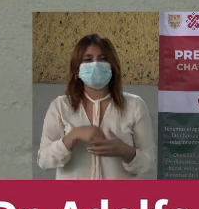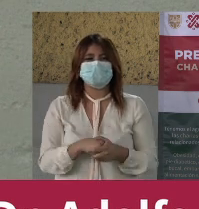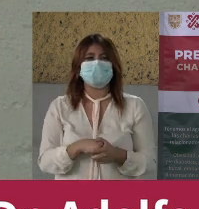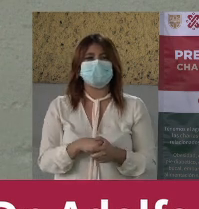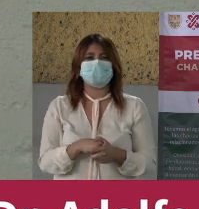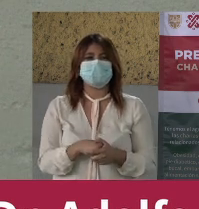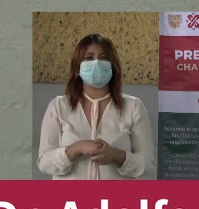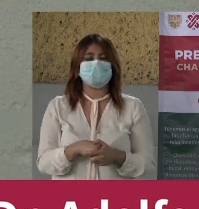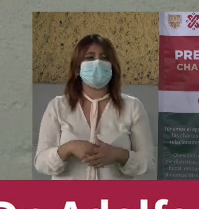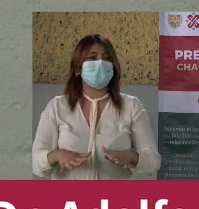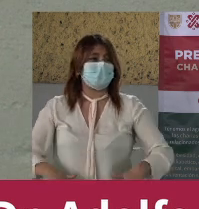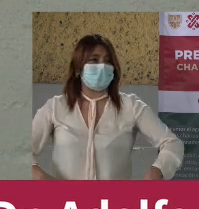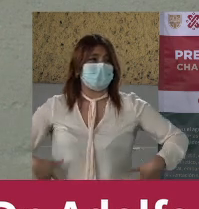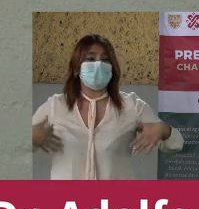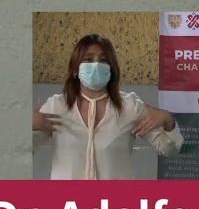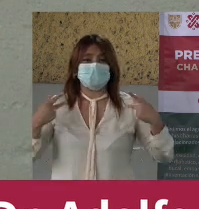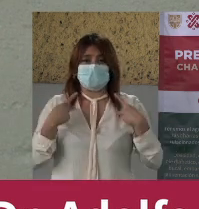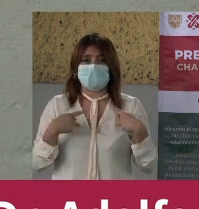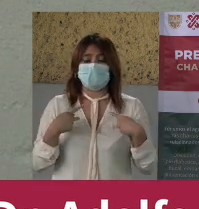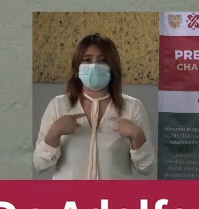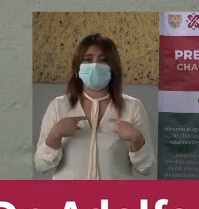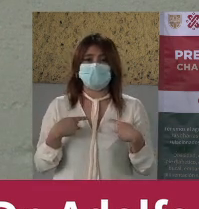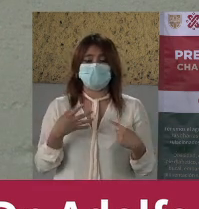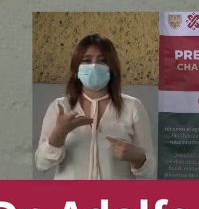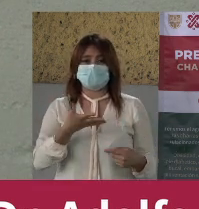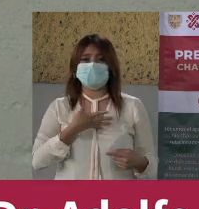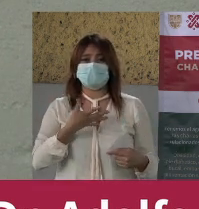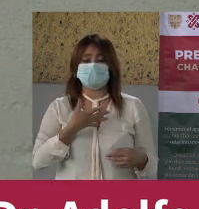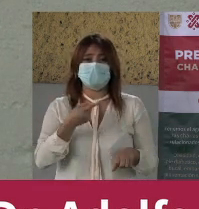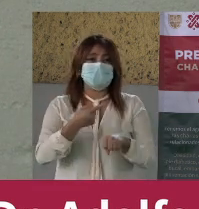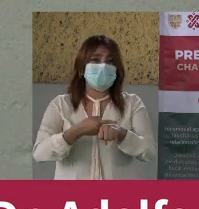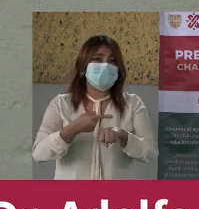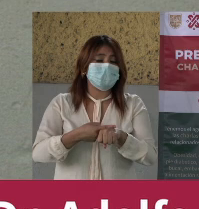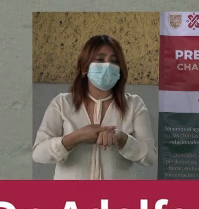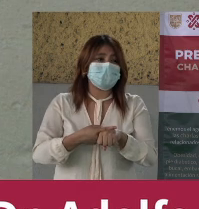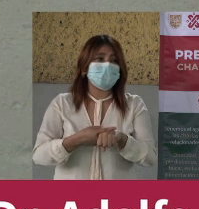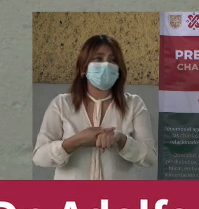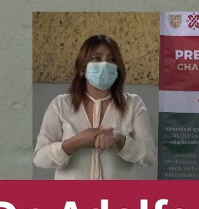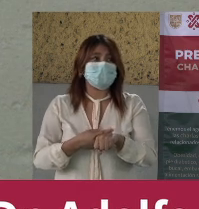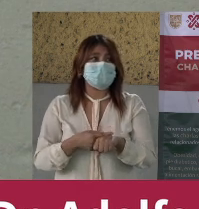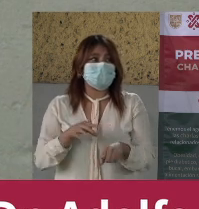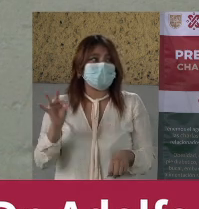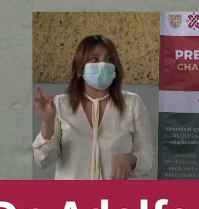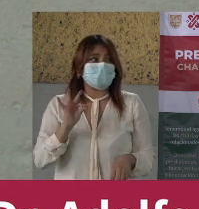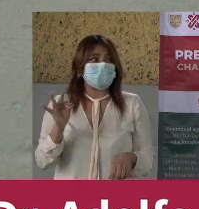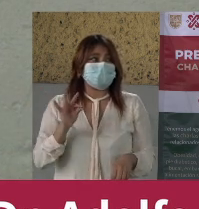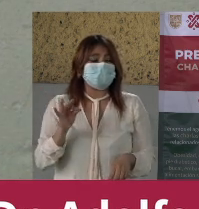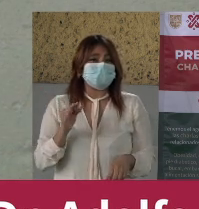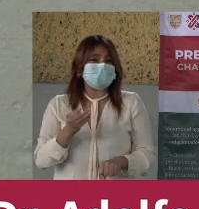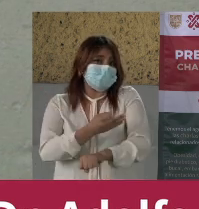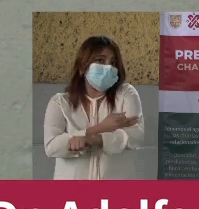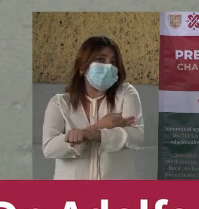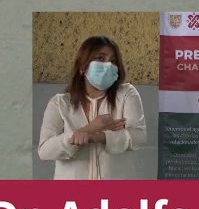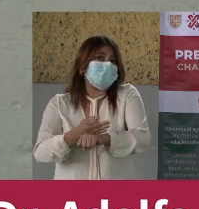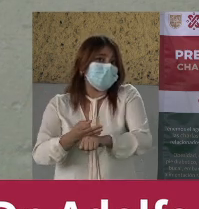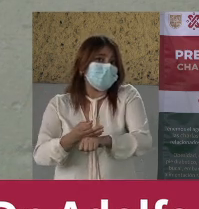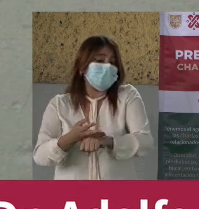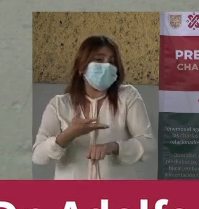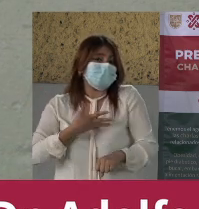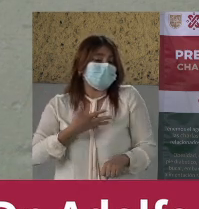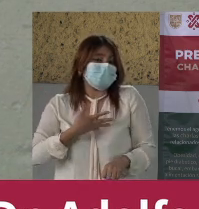nuestro auditorio hay algunas personas que tengan la enfermedad o que tengan algún familiar que tenga